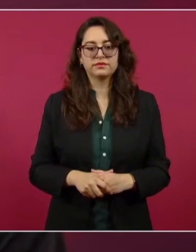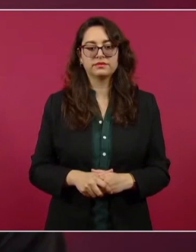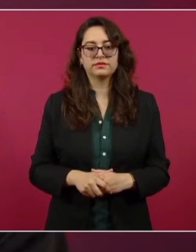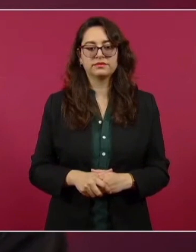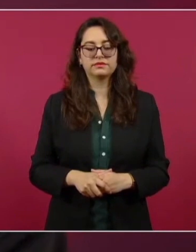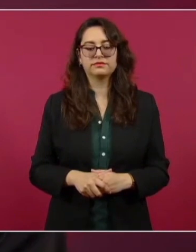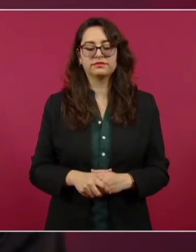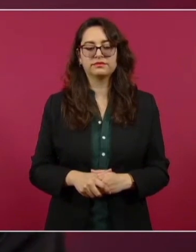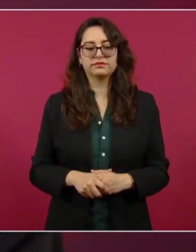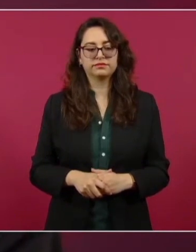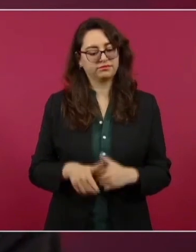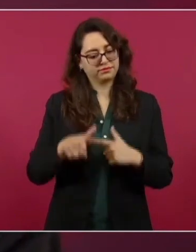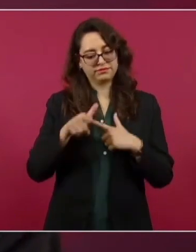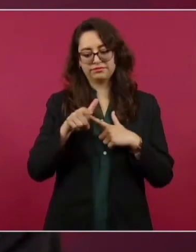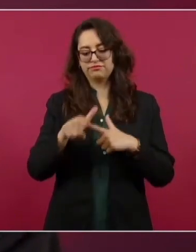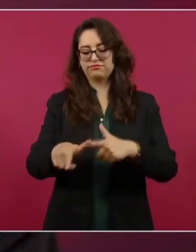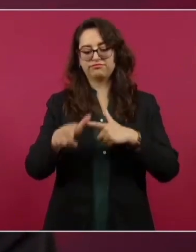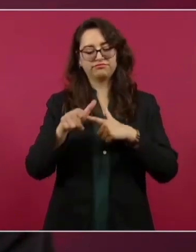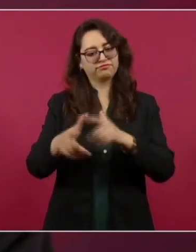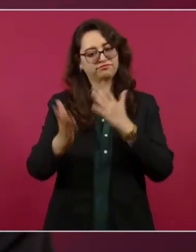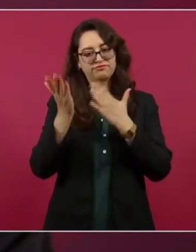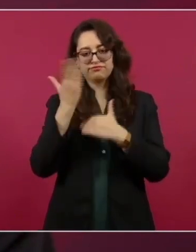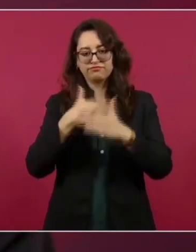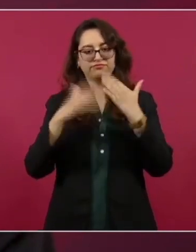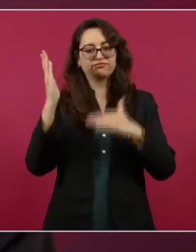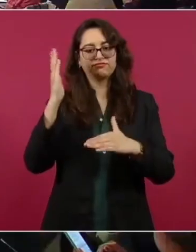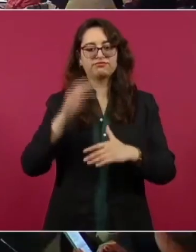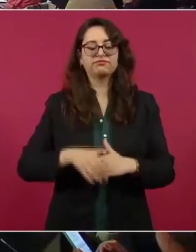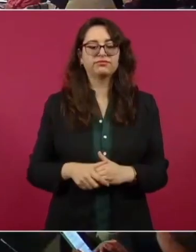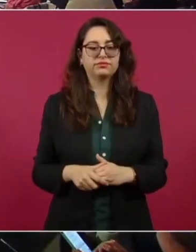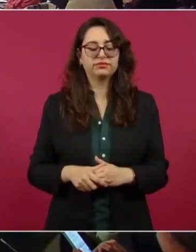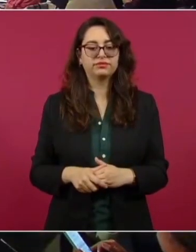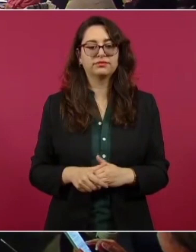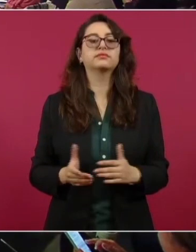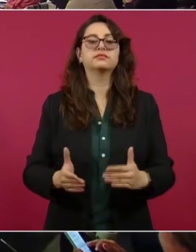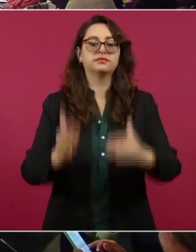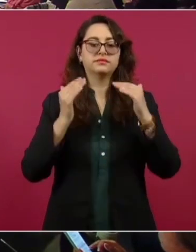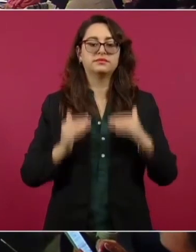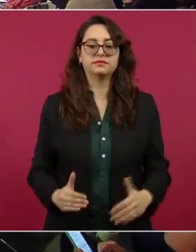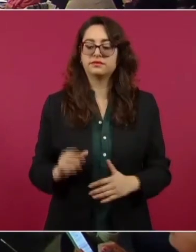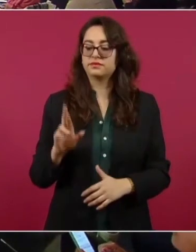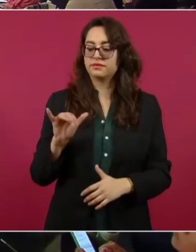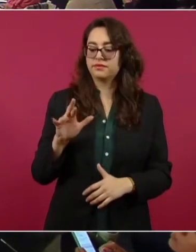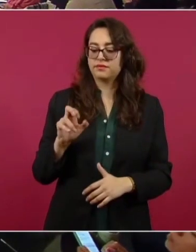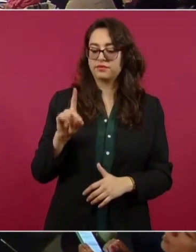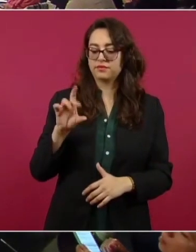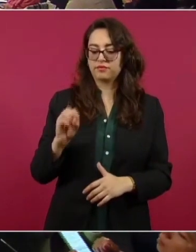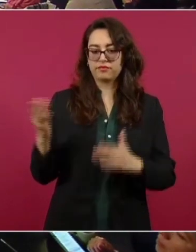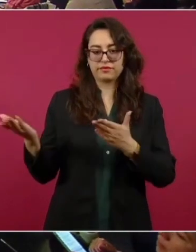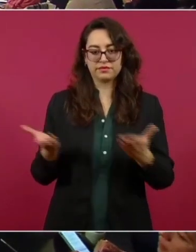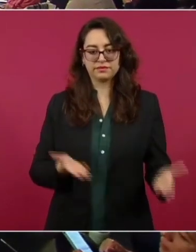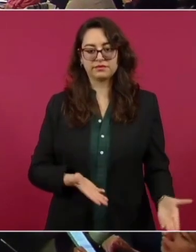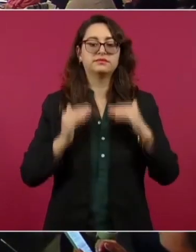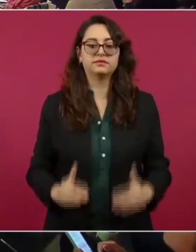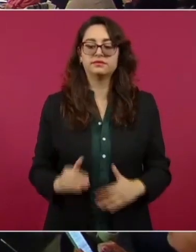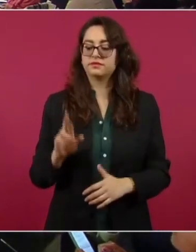y le deseamos que siga triunfando con información de la redacción para 90 grados quetzaly García